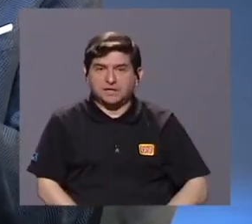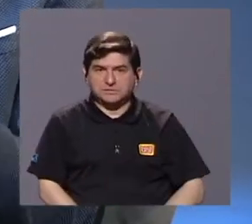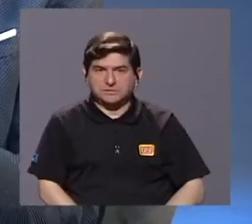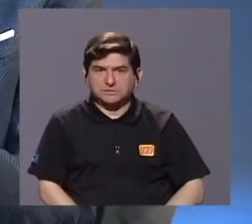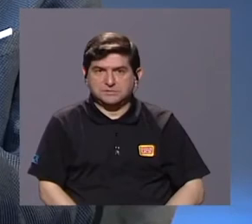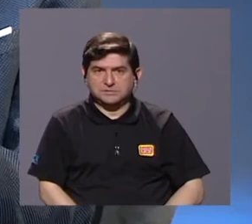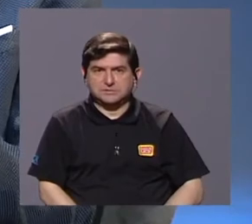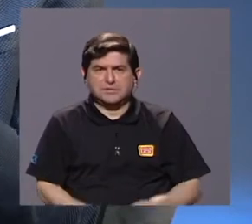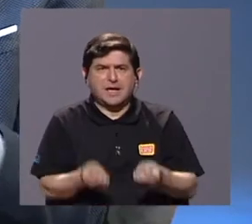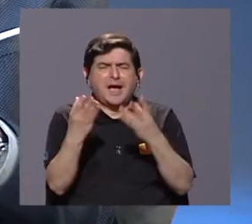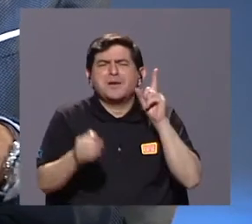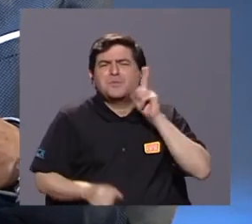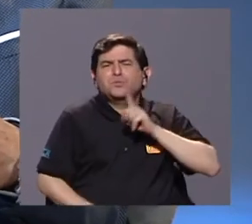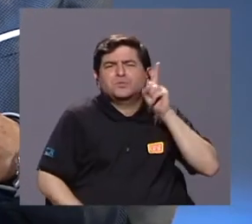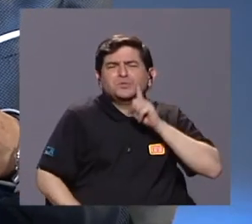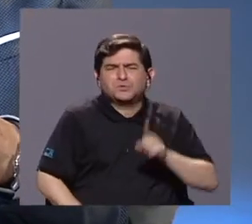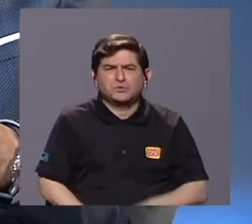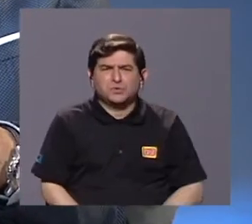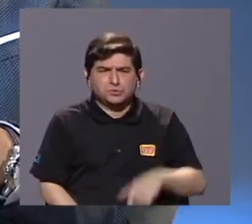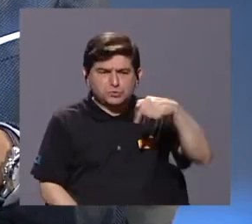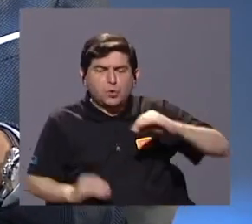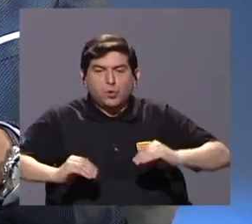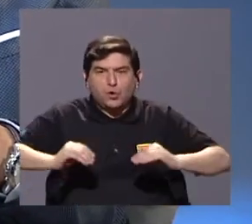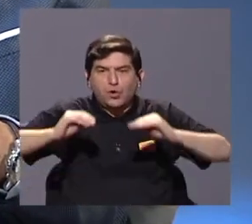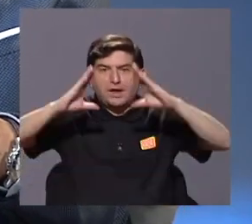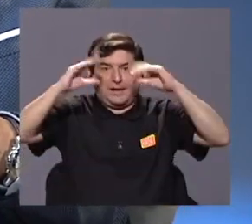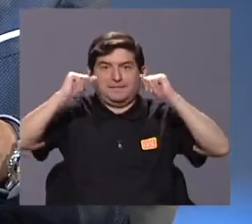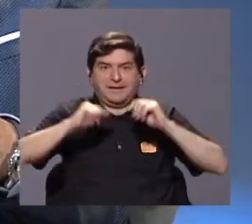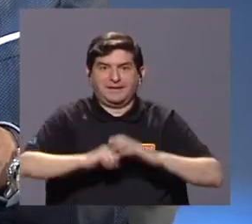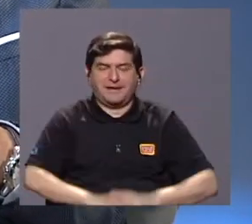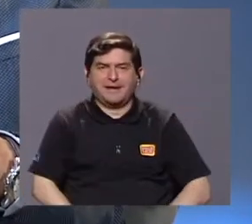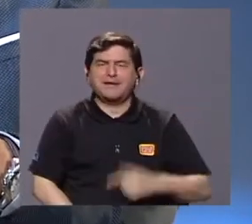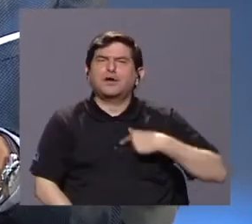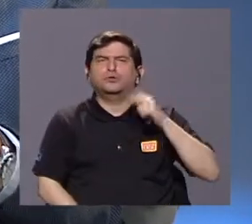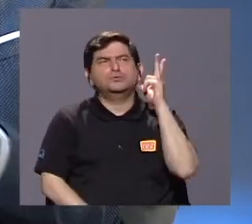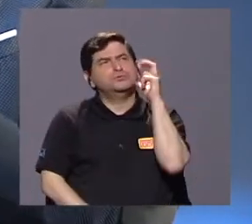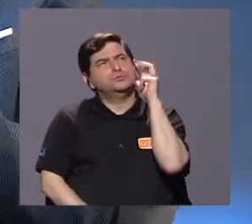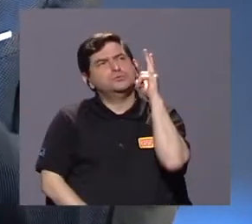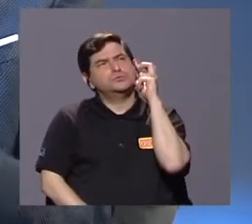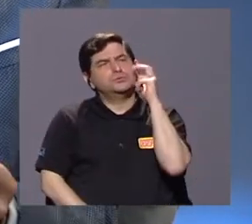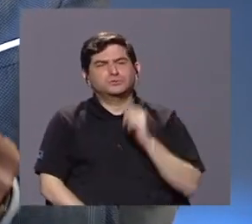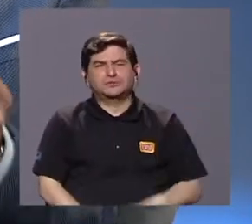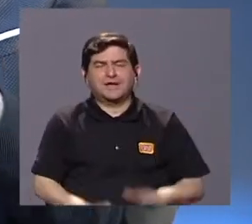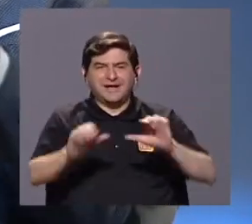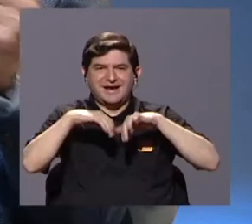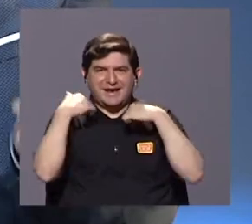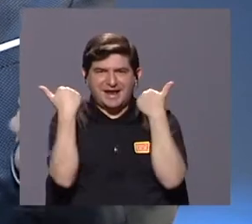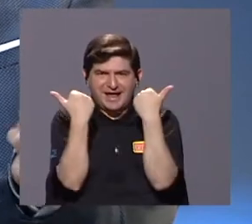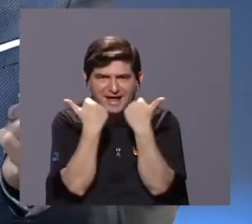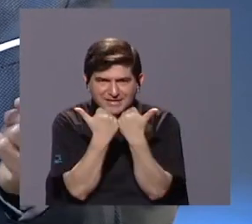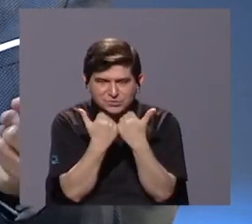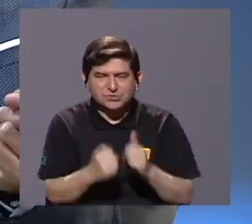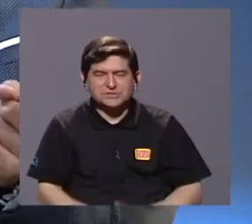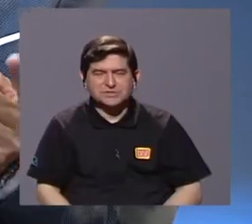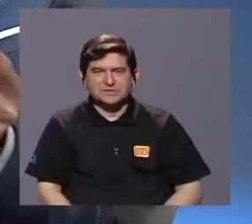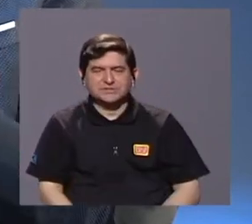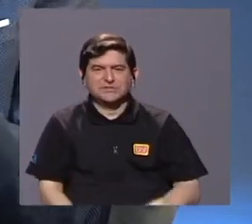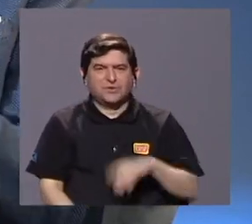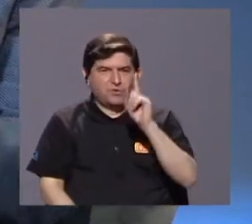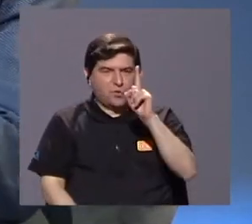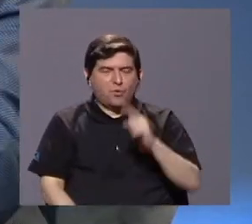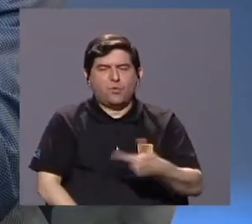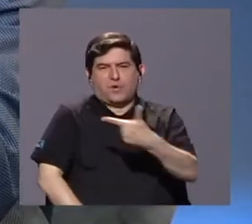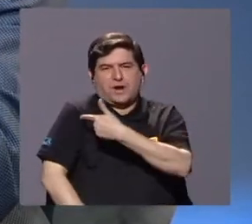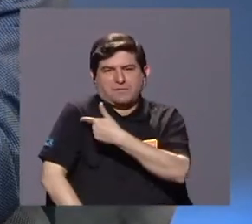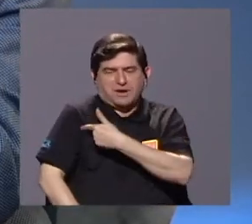Hay muchos mitos y casualmente hoy en la mañana estaba escuchando esta asociación de una de esas vacunas